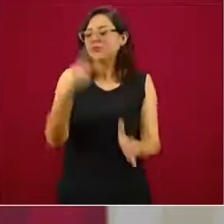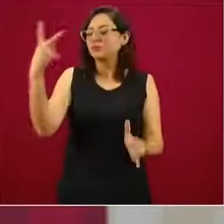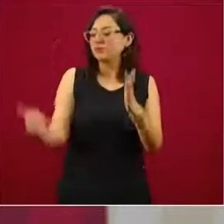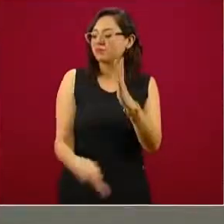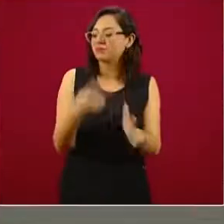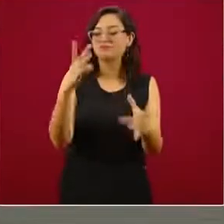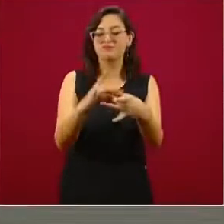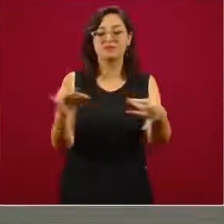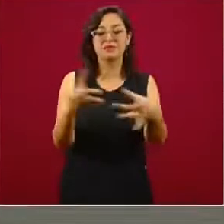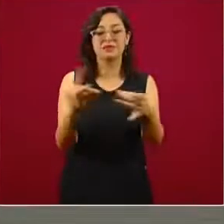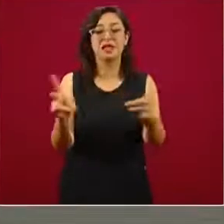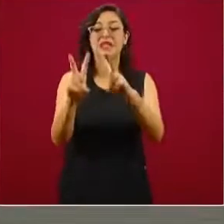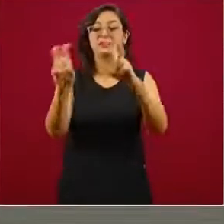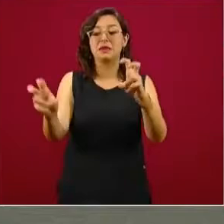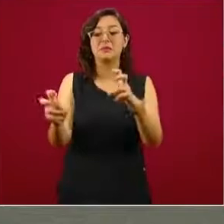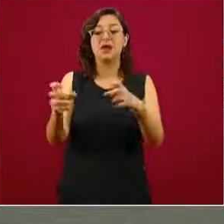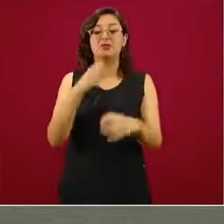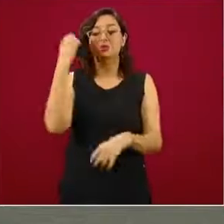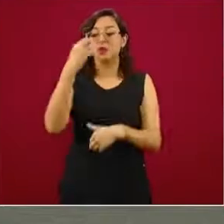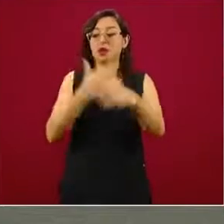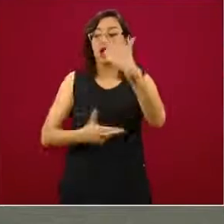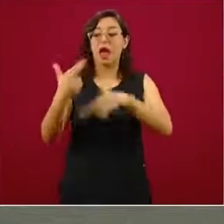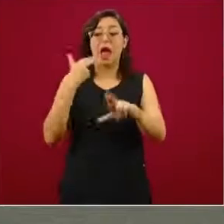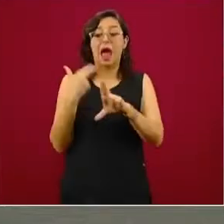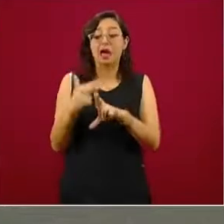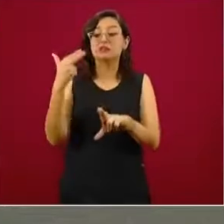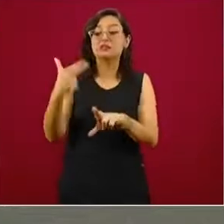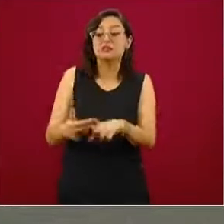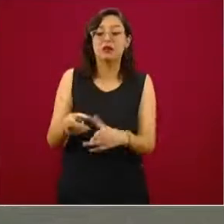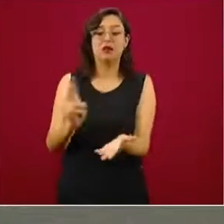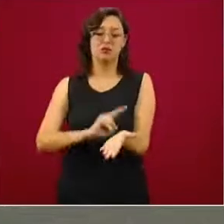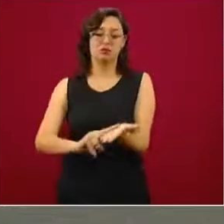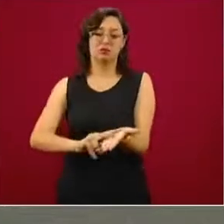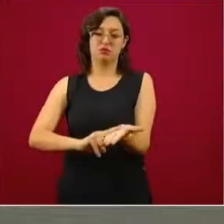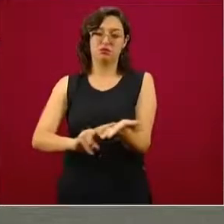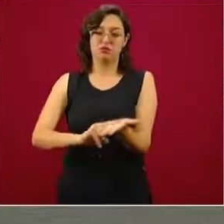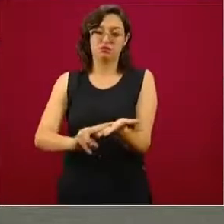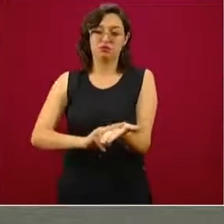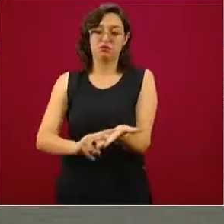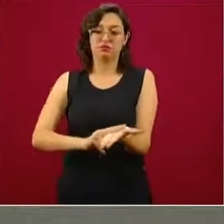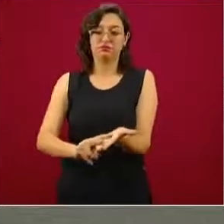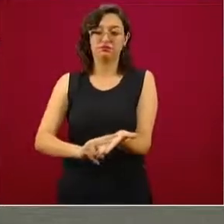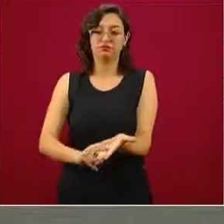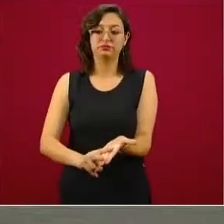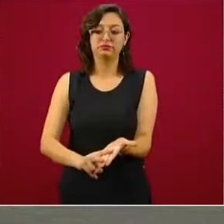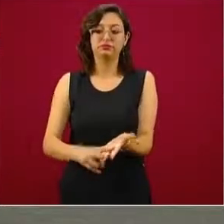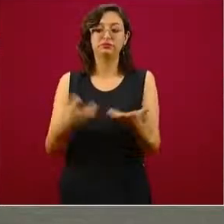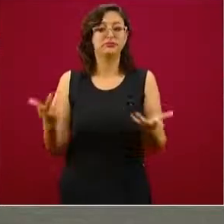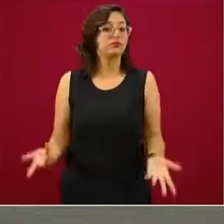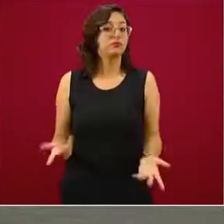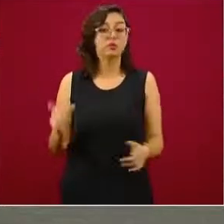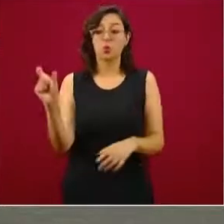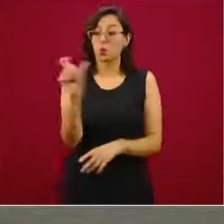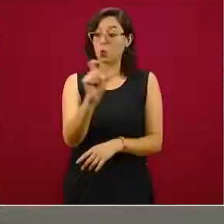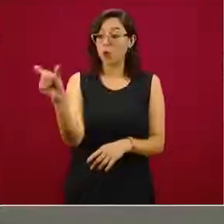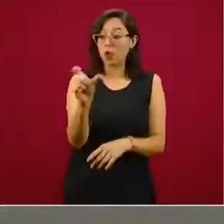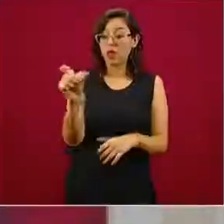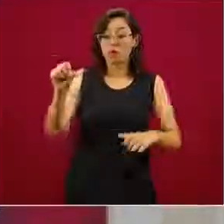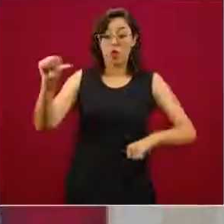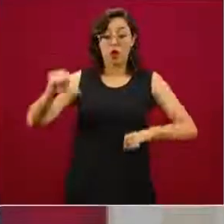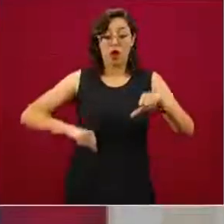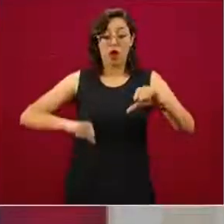necesario, es cuando el semáforo esté en verde. Cuando el semáforo esté en verde, todas las actividades van a